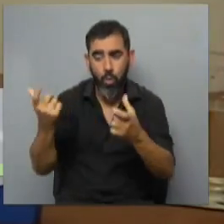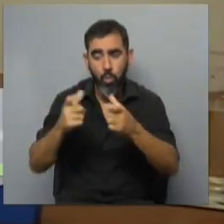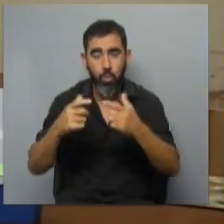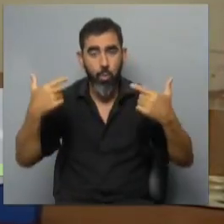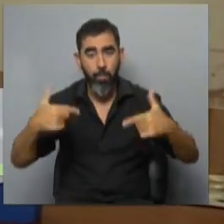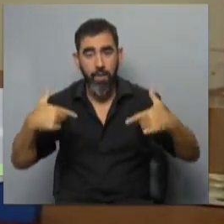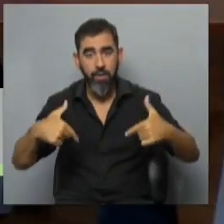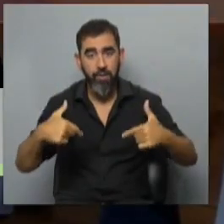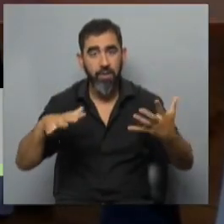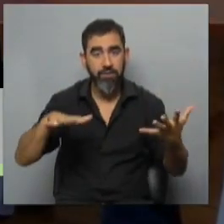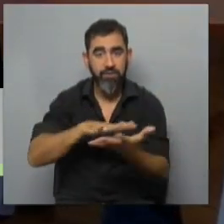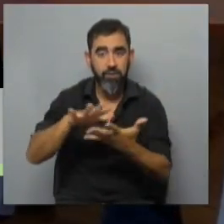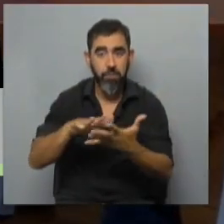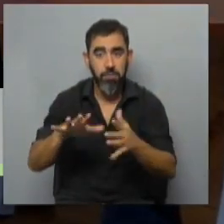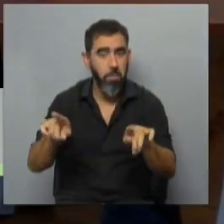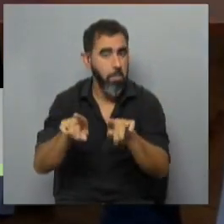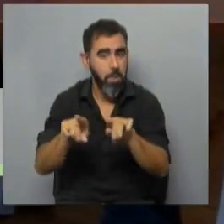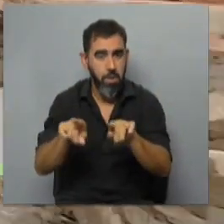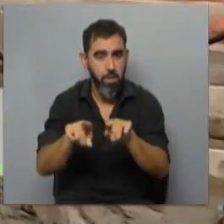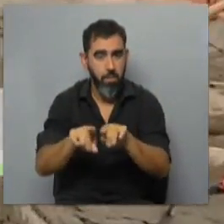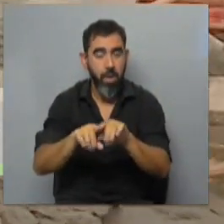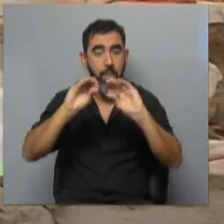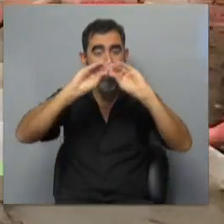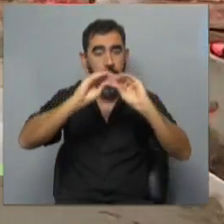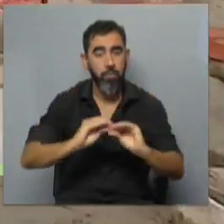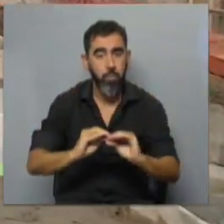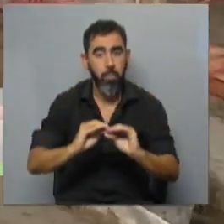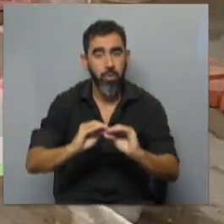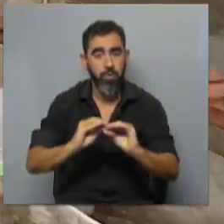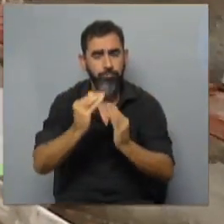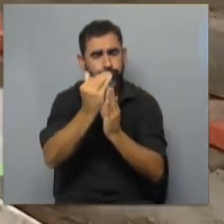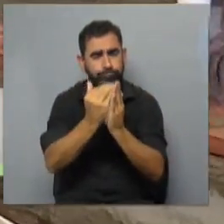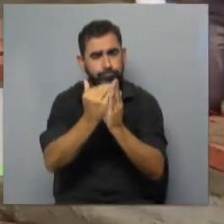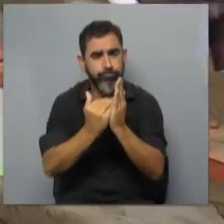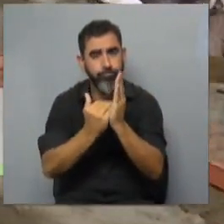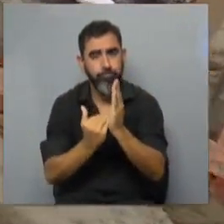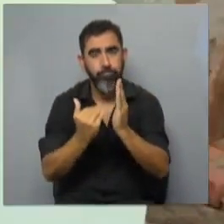moreira la situación está estancada y el presupuesto sigue reduciéndose